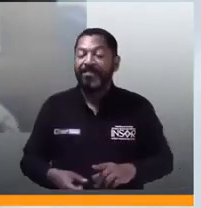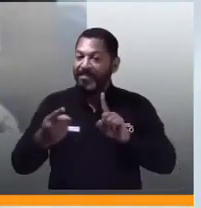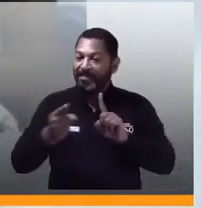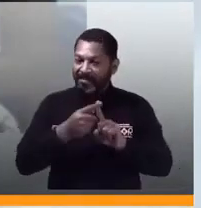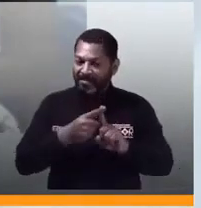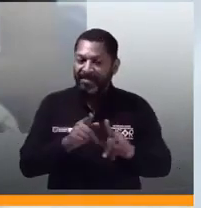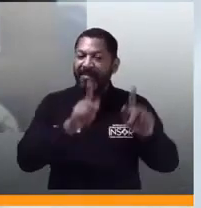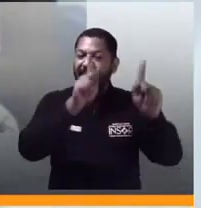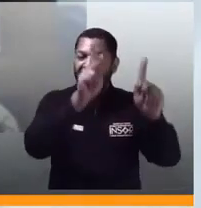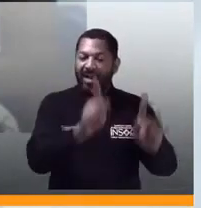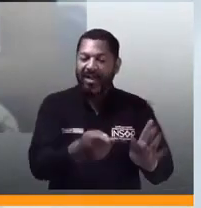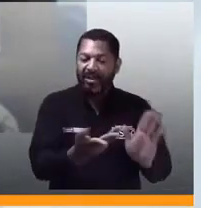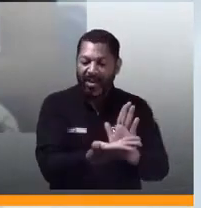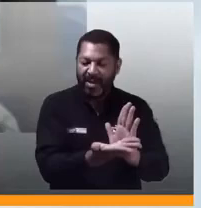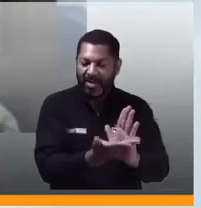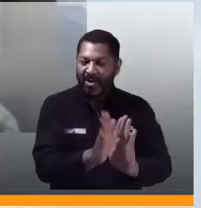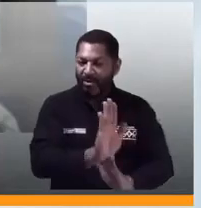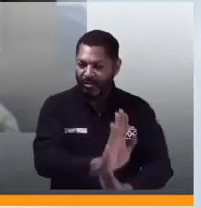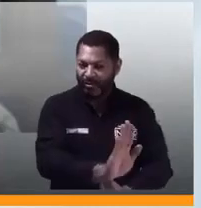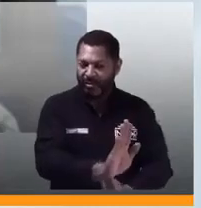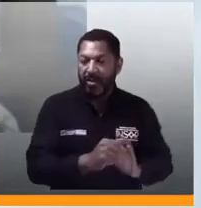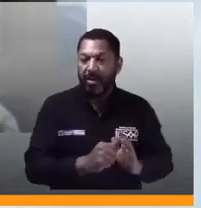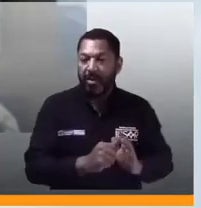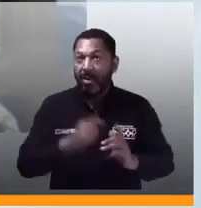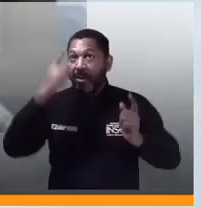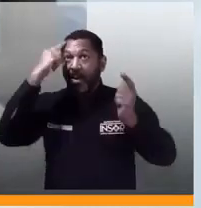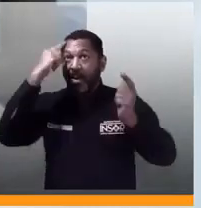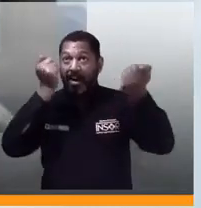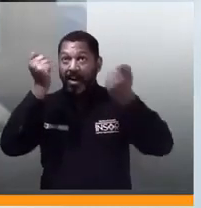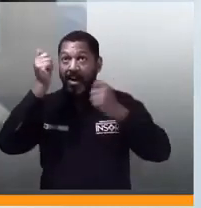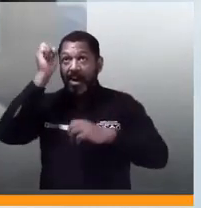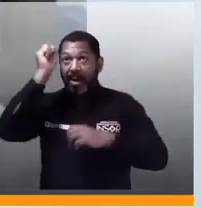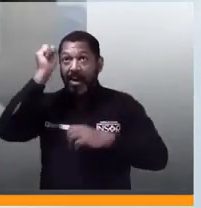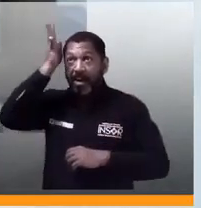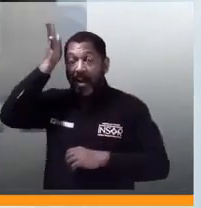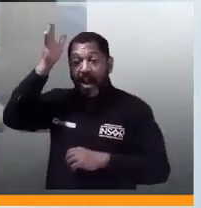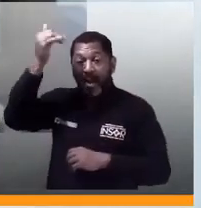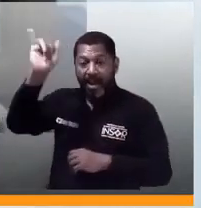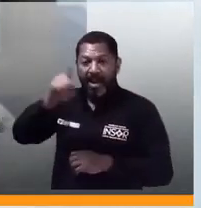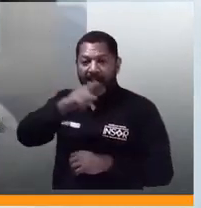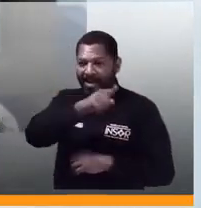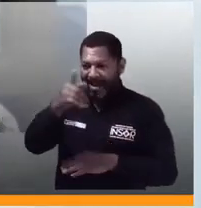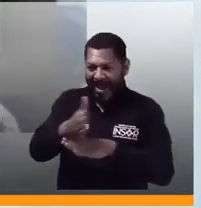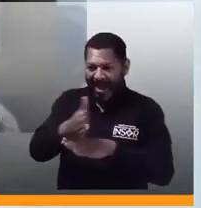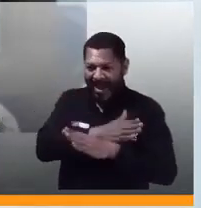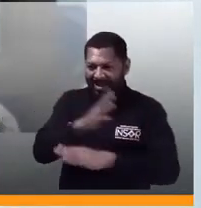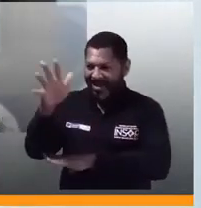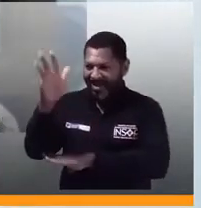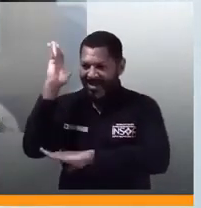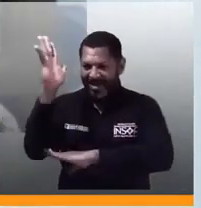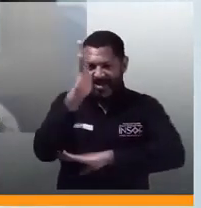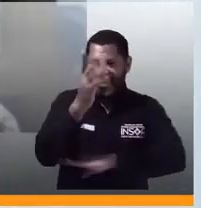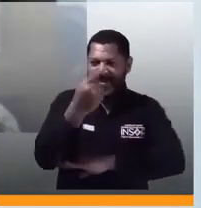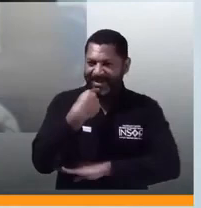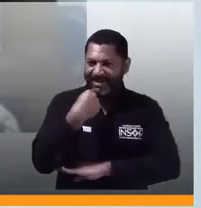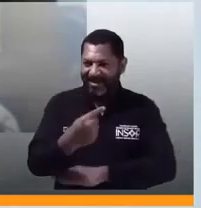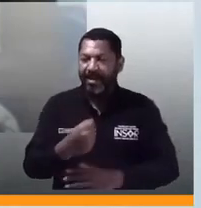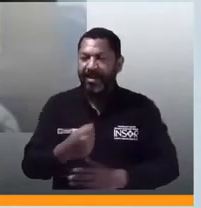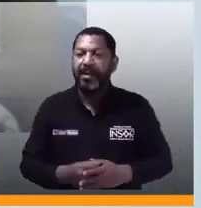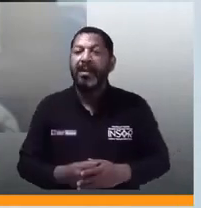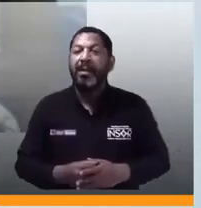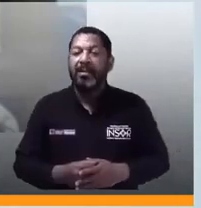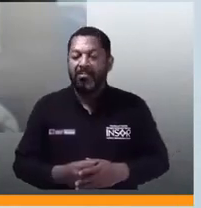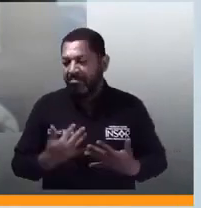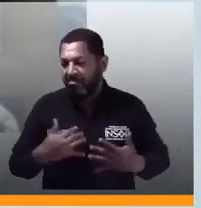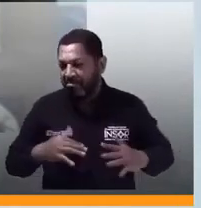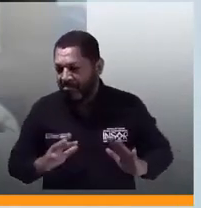estudiante. Cuando estamos hablando de estrategias didácticas que ya mis compañeros de panel expresaron